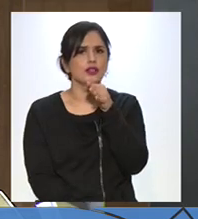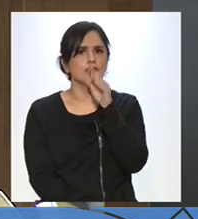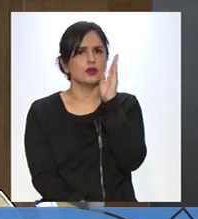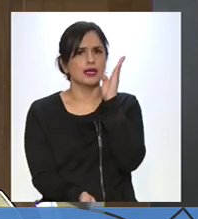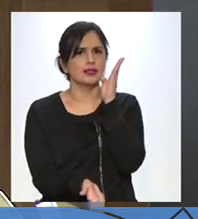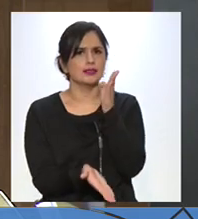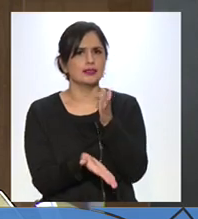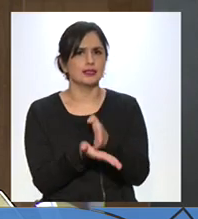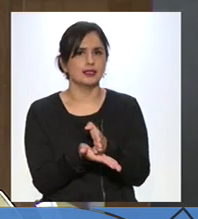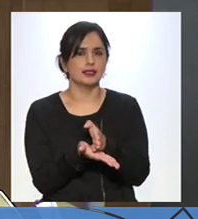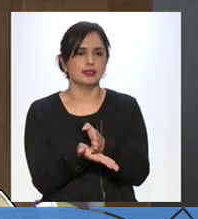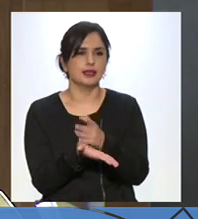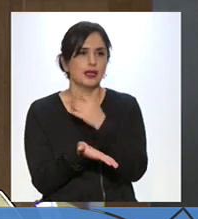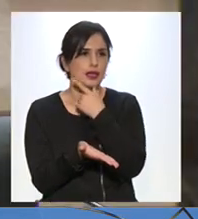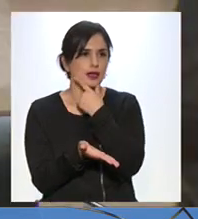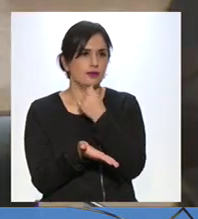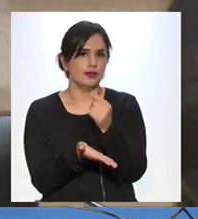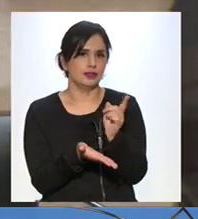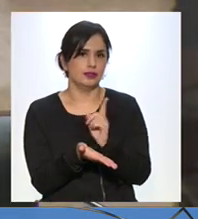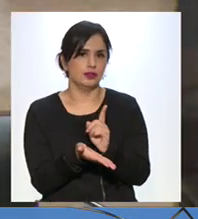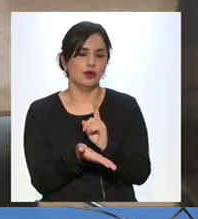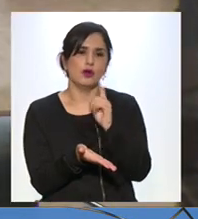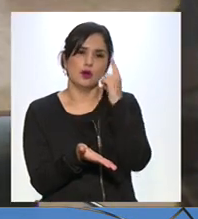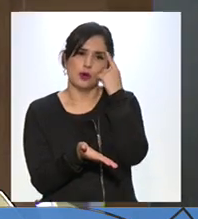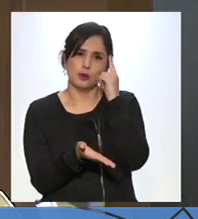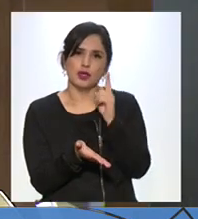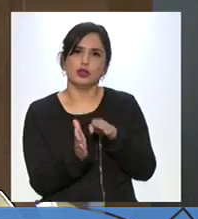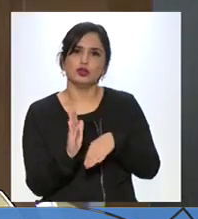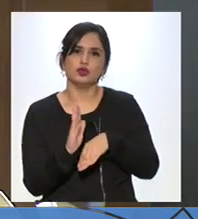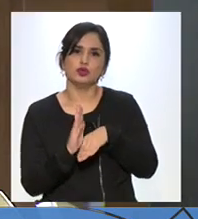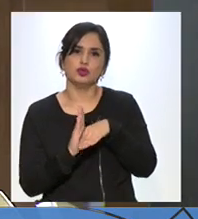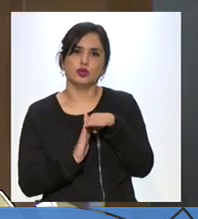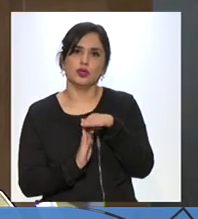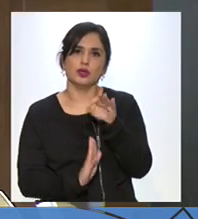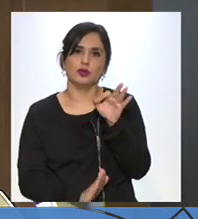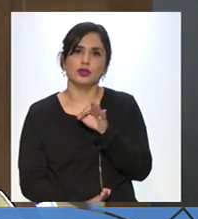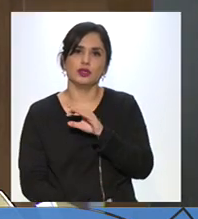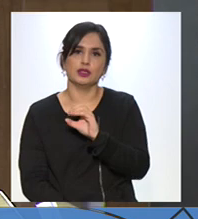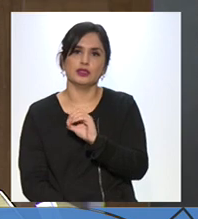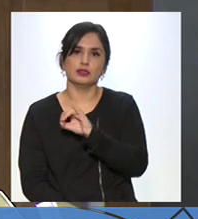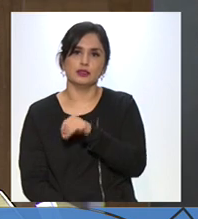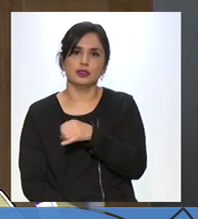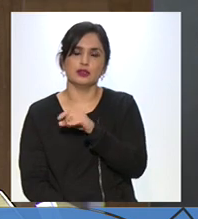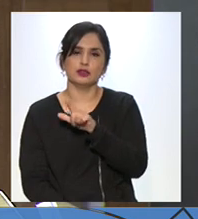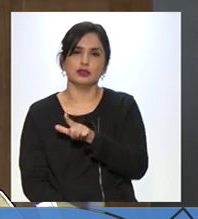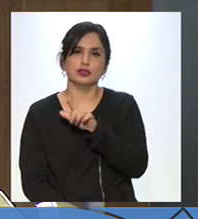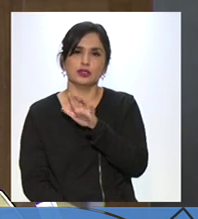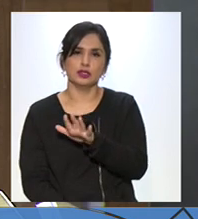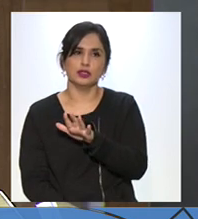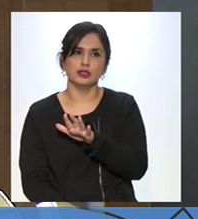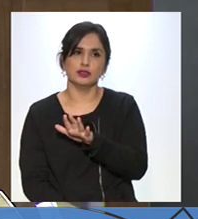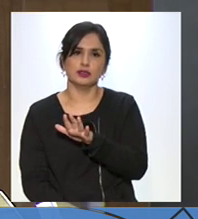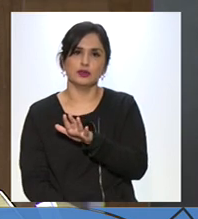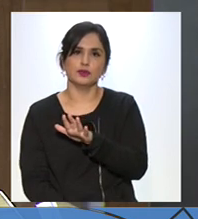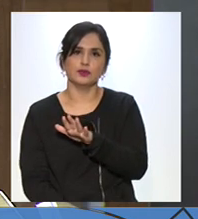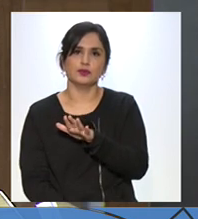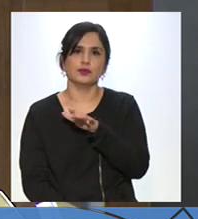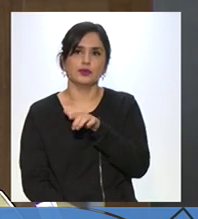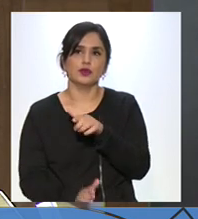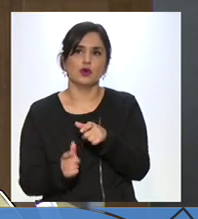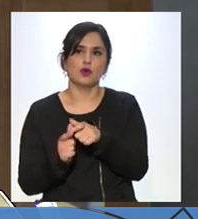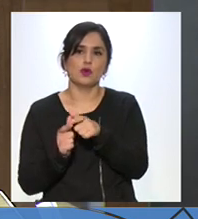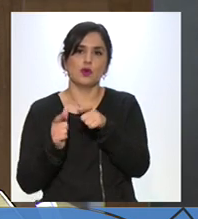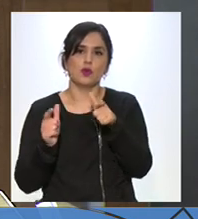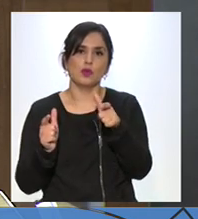ser fácil tomar, ni menos por unanimidad, de subir la tasa en 0,75. Se ha dicho en todos los medios que este es el aumento más grande